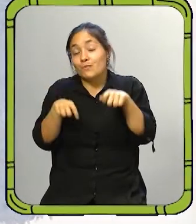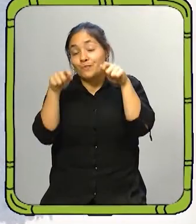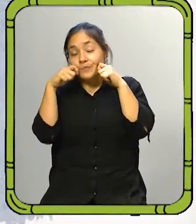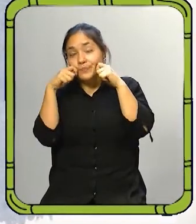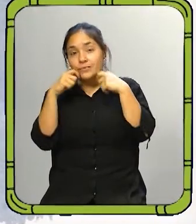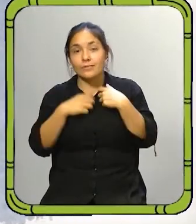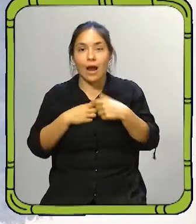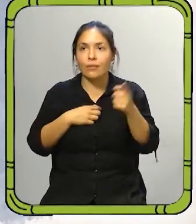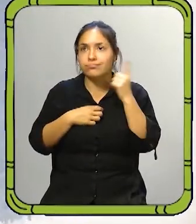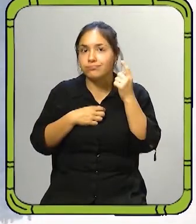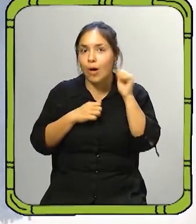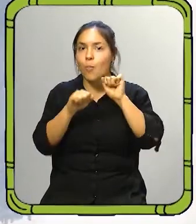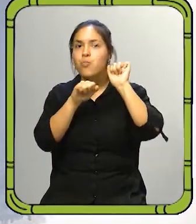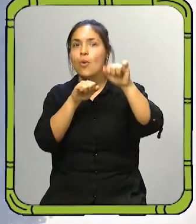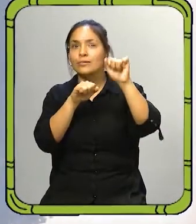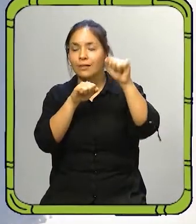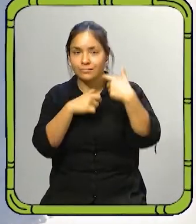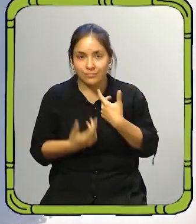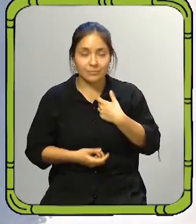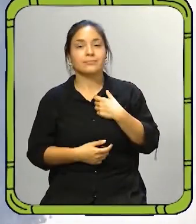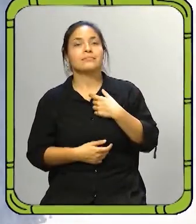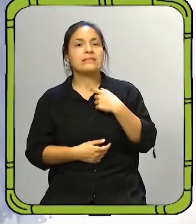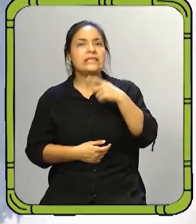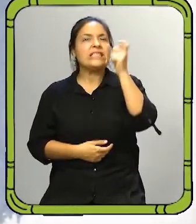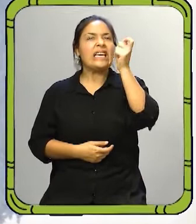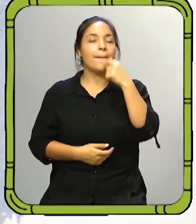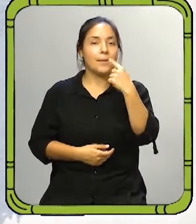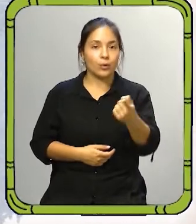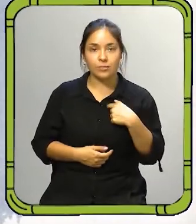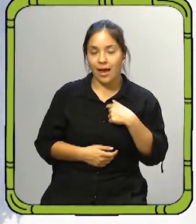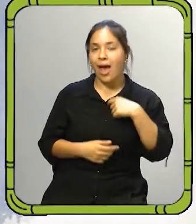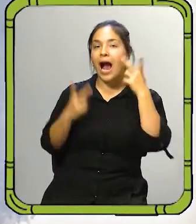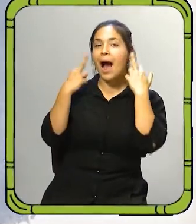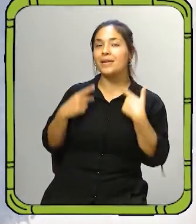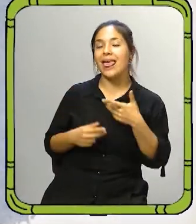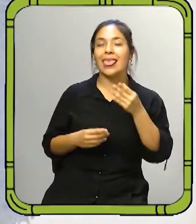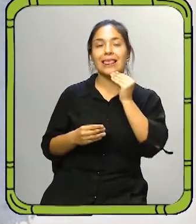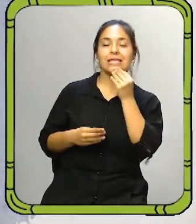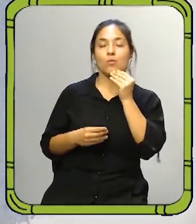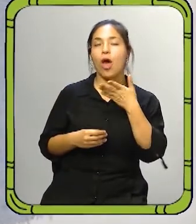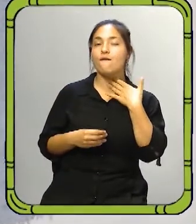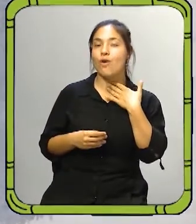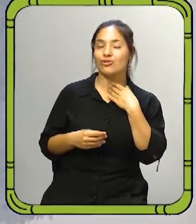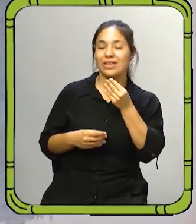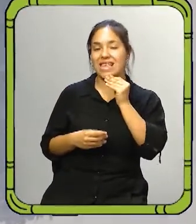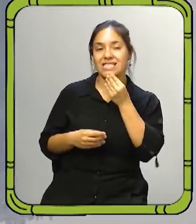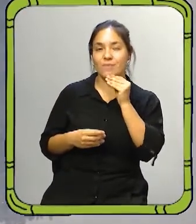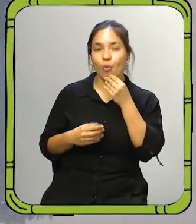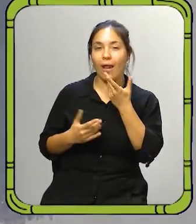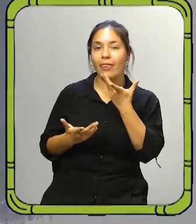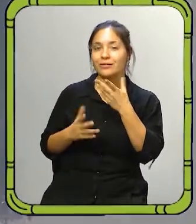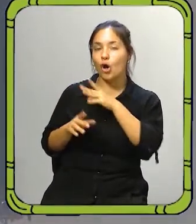¿Quién es? Yo, tu nieto, Rojo, abuelita, le contestó entonces la Caperucita fingiendo la voz, porque aparte fingía la voz muy bien. Eso hay que